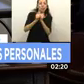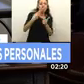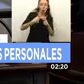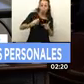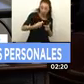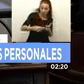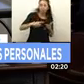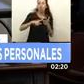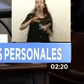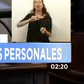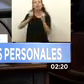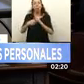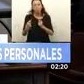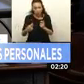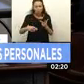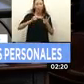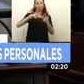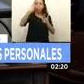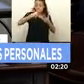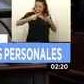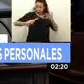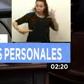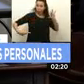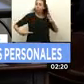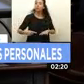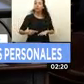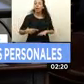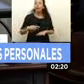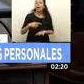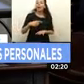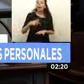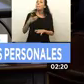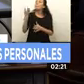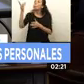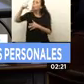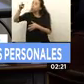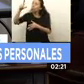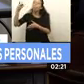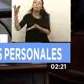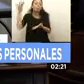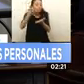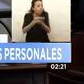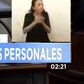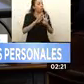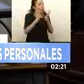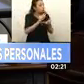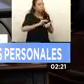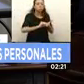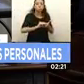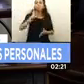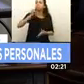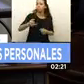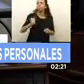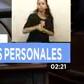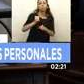previsional y por todo lo demás les votó todo lo que le pidieron hasta los